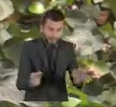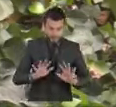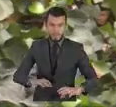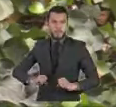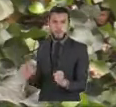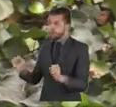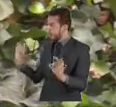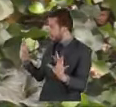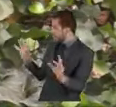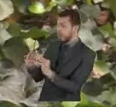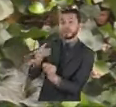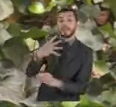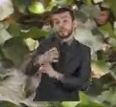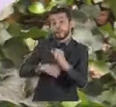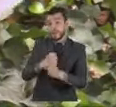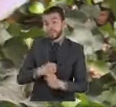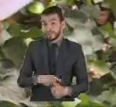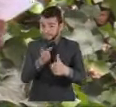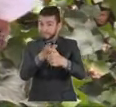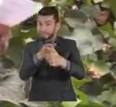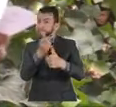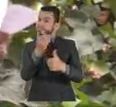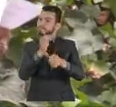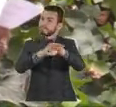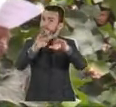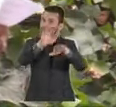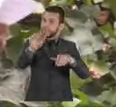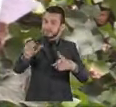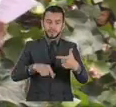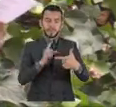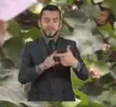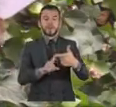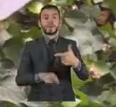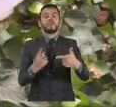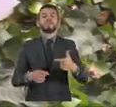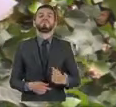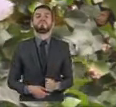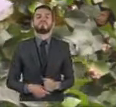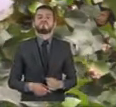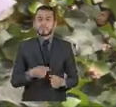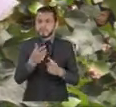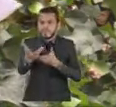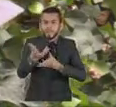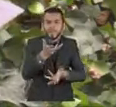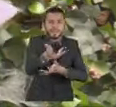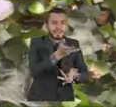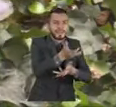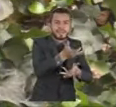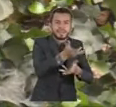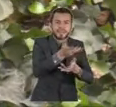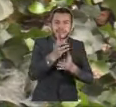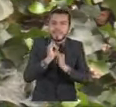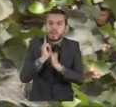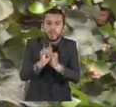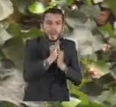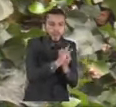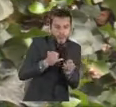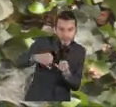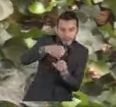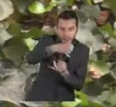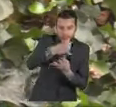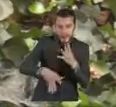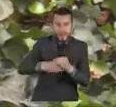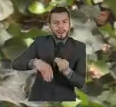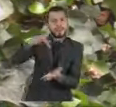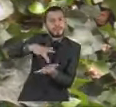años. Segundo, queremos identificar líneas de actuación conjunta que permitan la confluencia de diversos actores de la